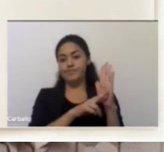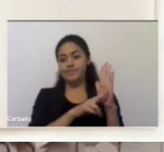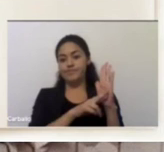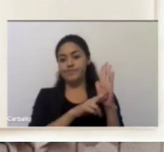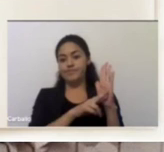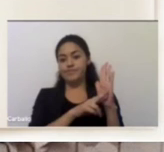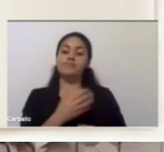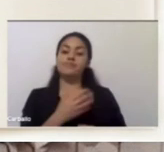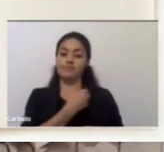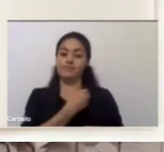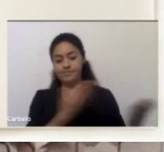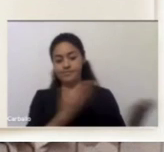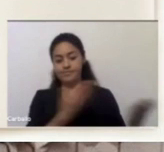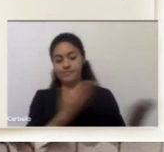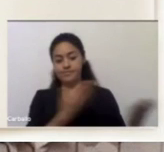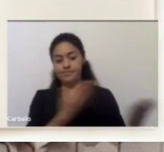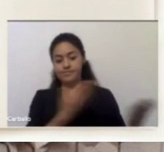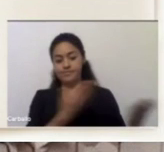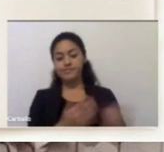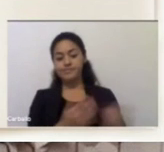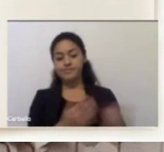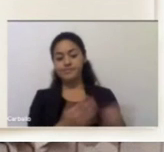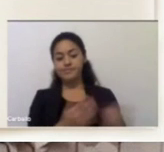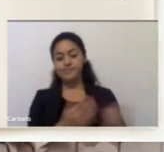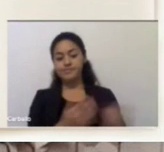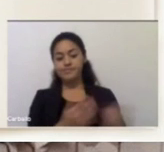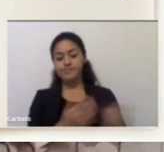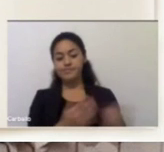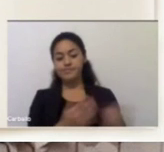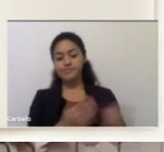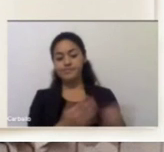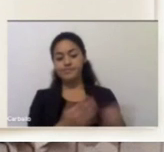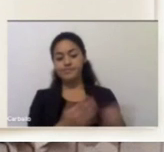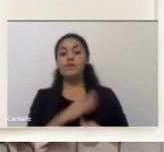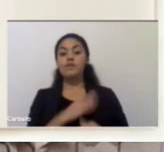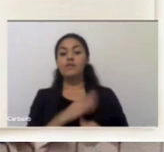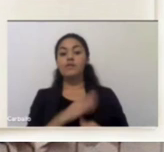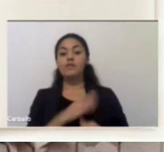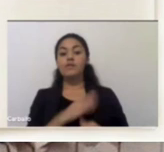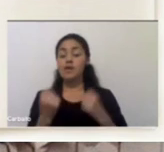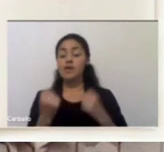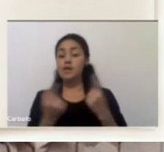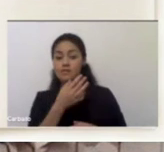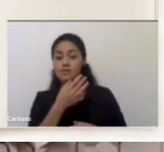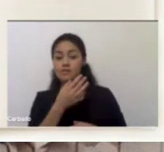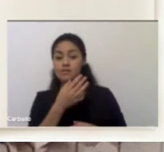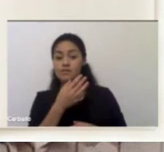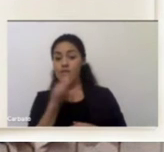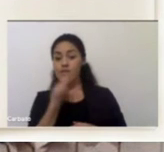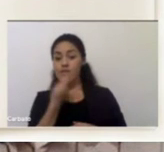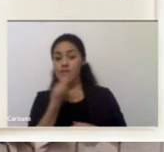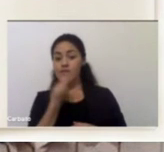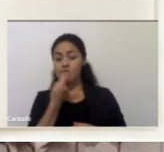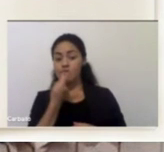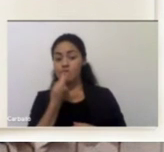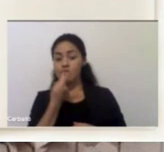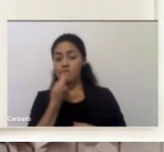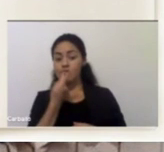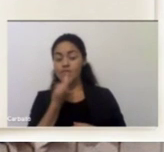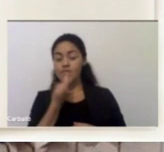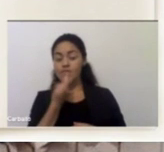Bien. Si no hay más intervenciones, se considera suficientemente discutido. Secretario General, sírvase someter a votación el proyecto.